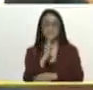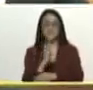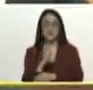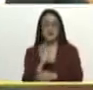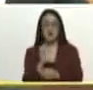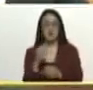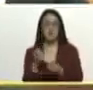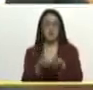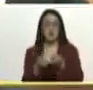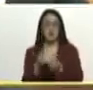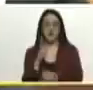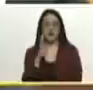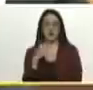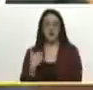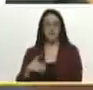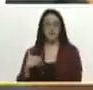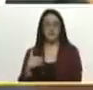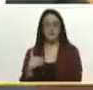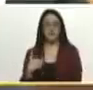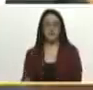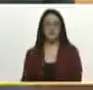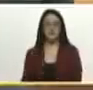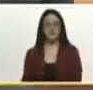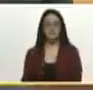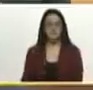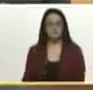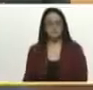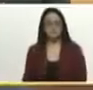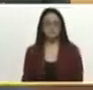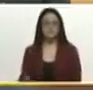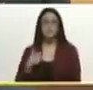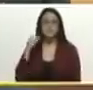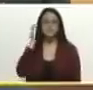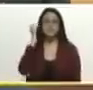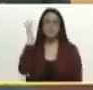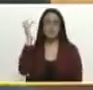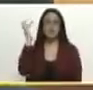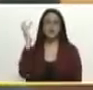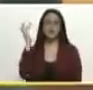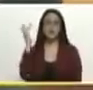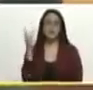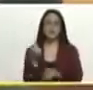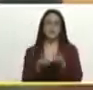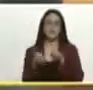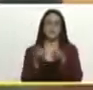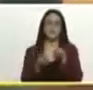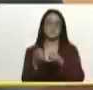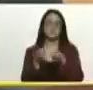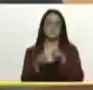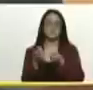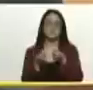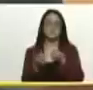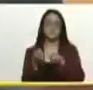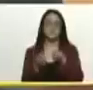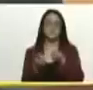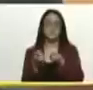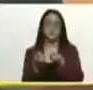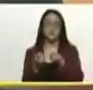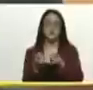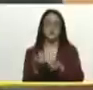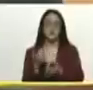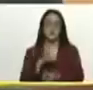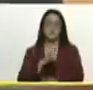argentina. Mi sueño es tener una moneda en común